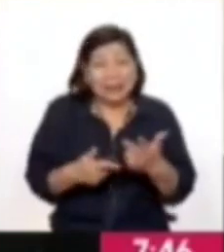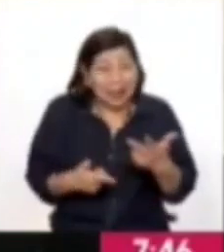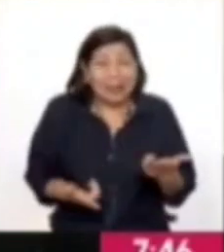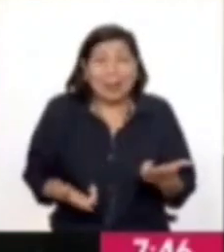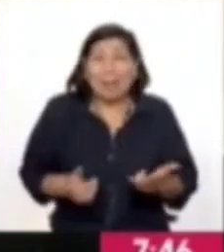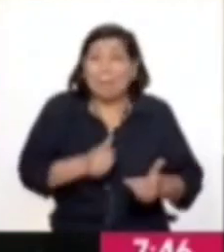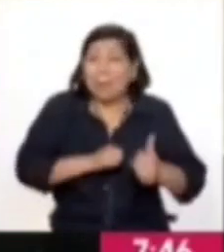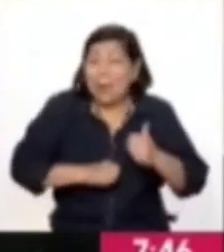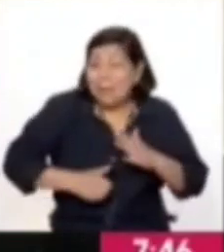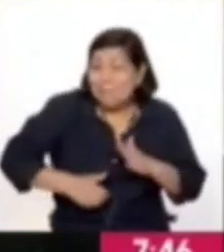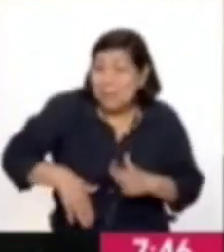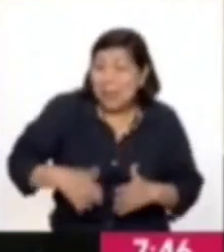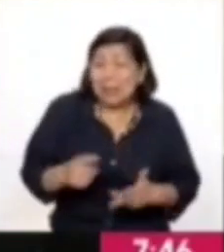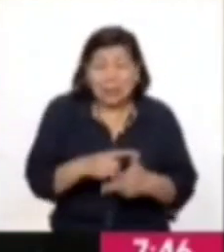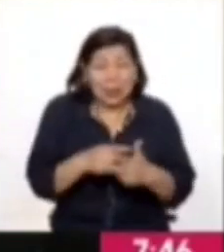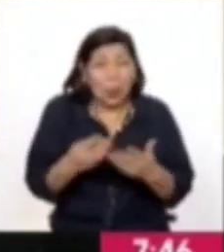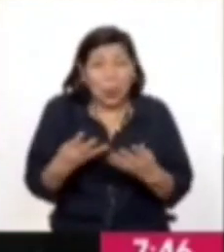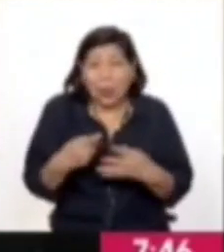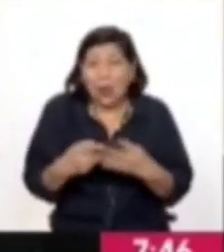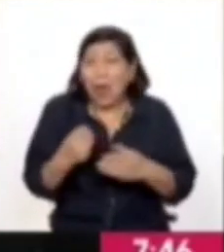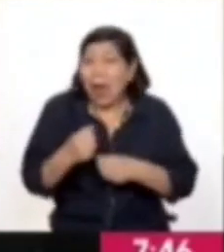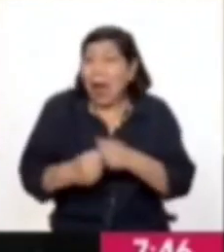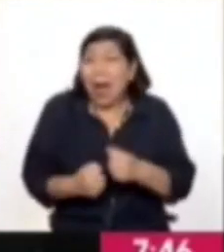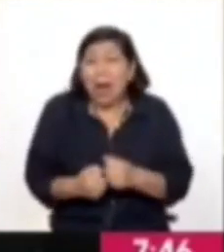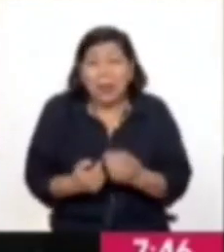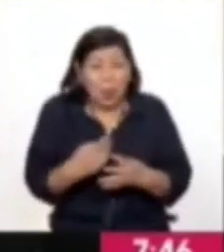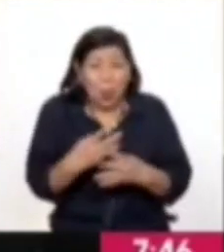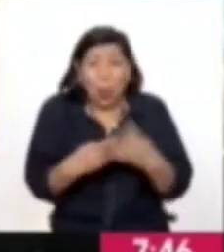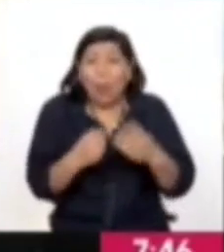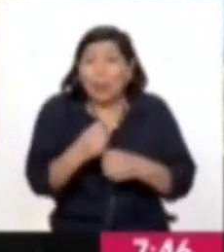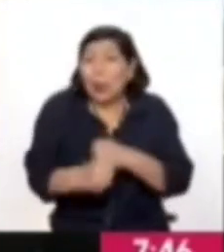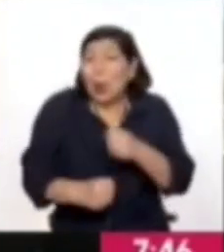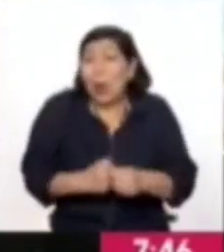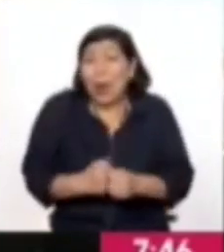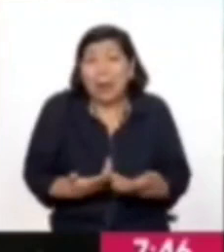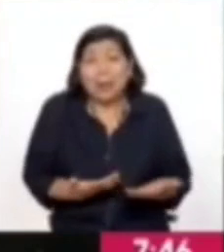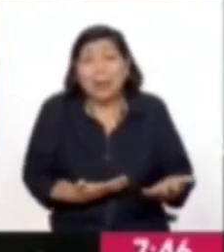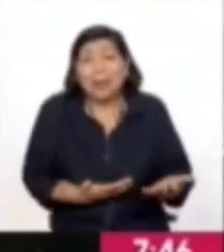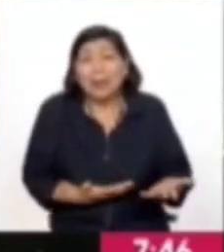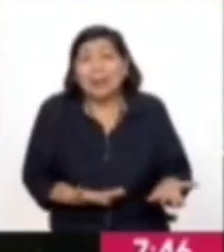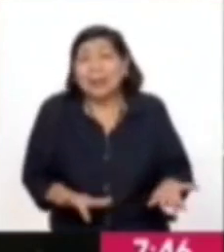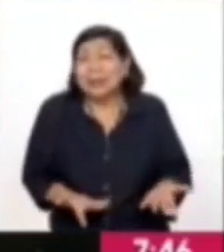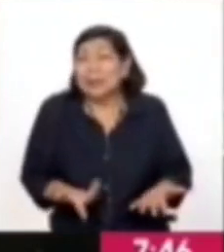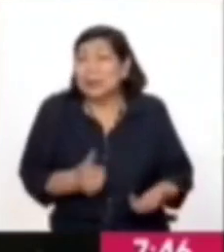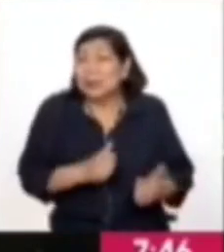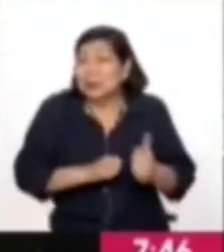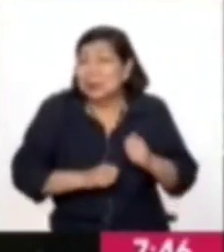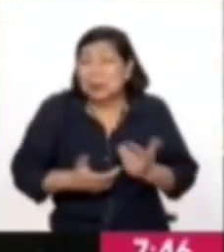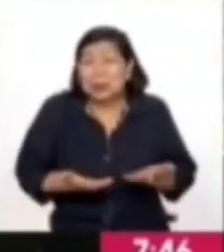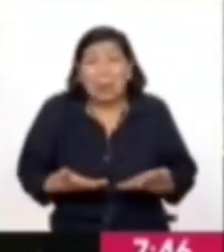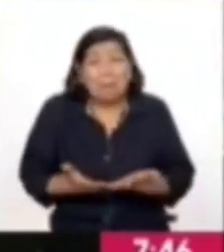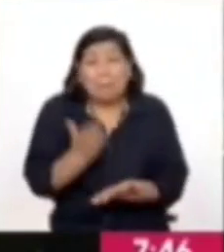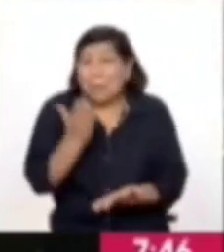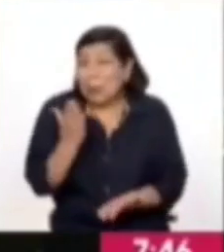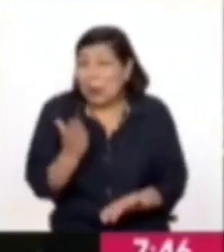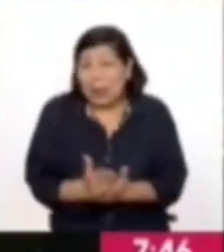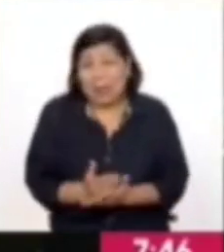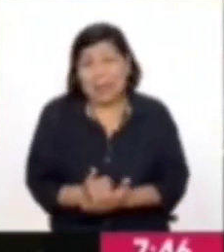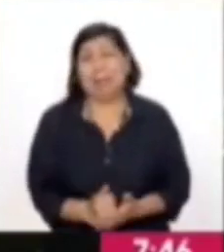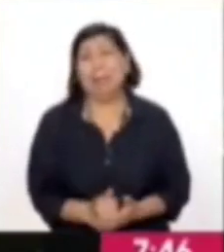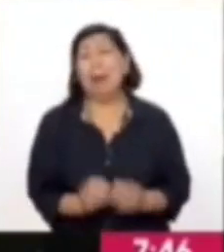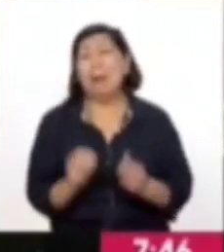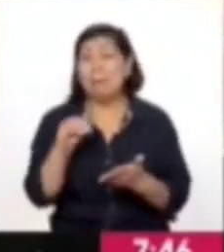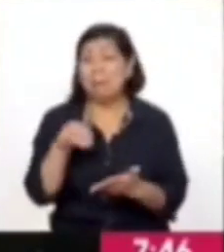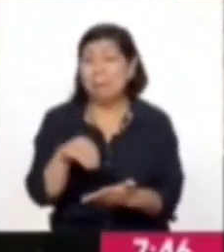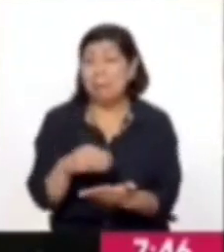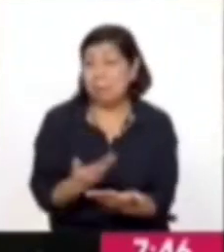Entonces, son 2, 3, 4 años consecutivos de esta nefasta situación que nos